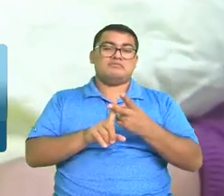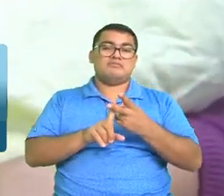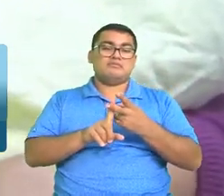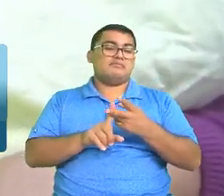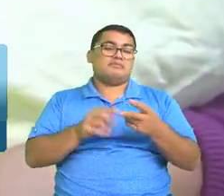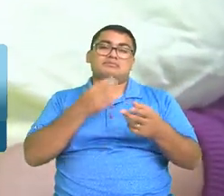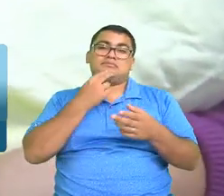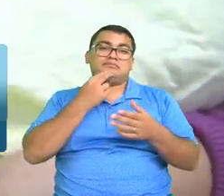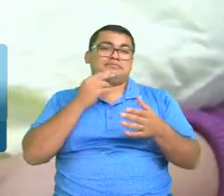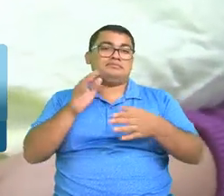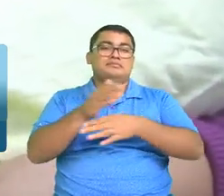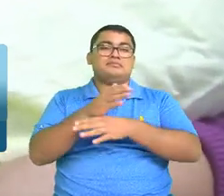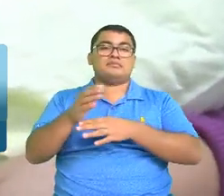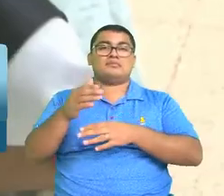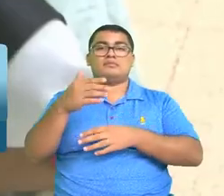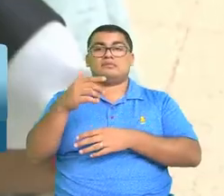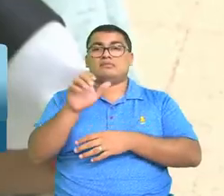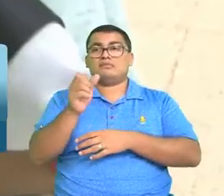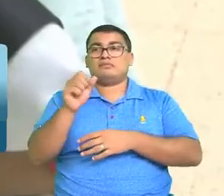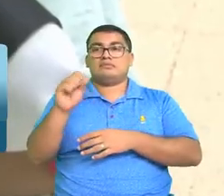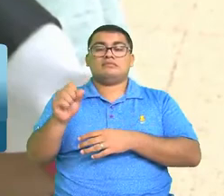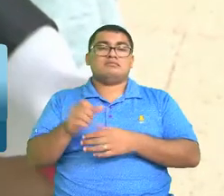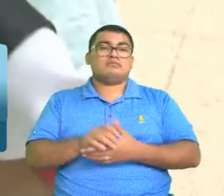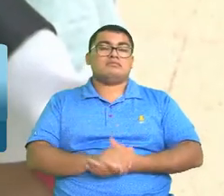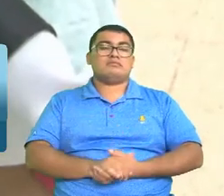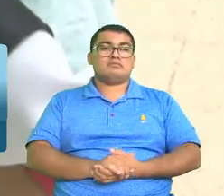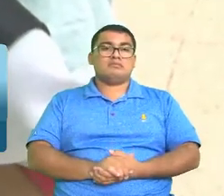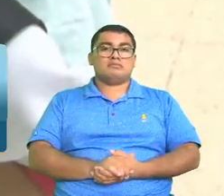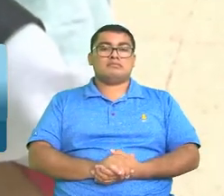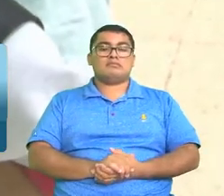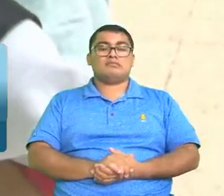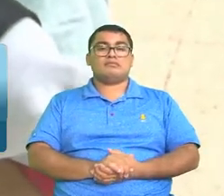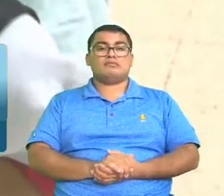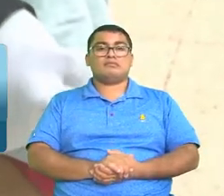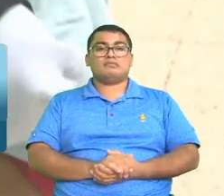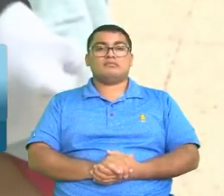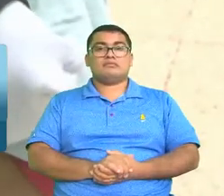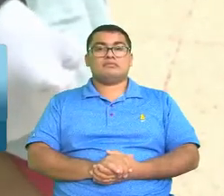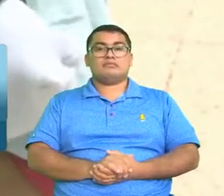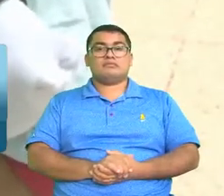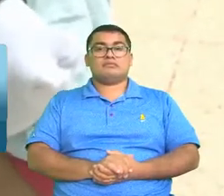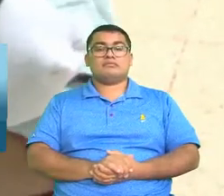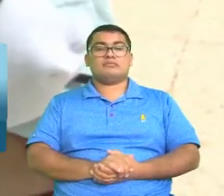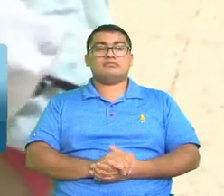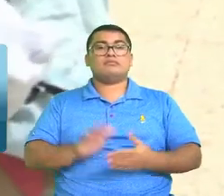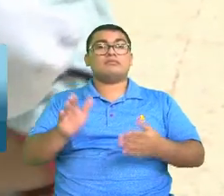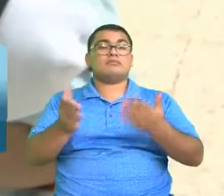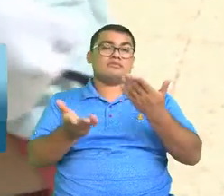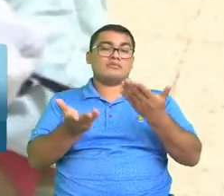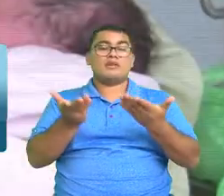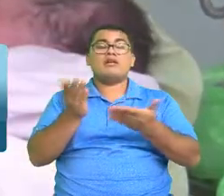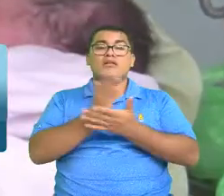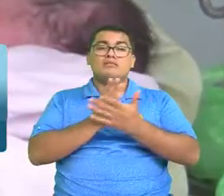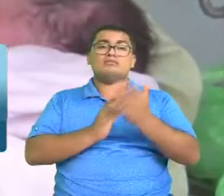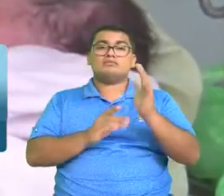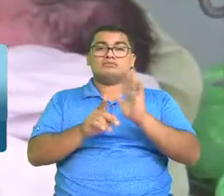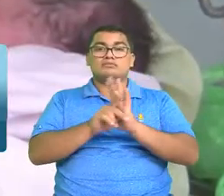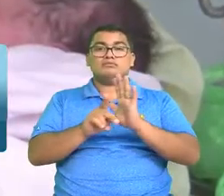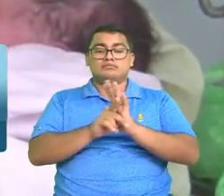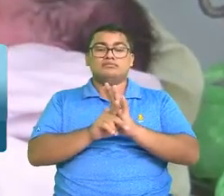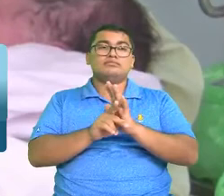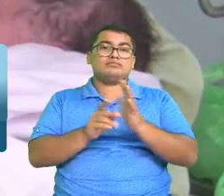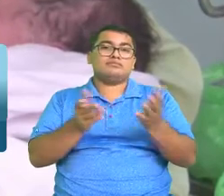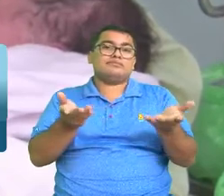el culantro, sí, no sé, para sacar los gases. Sí, a veces es inocuo, otras veces puede ser peligroso porque hay algunos niños